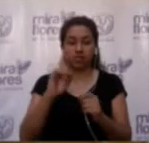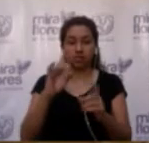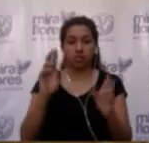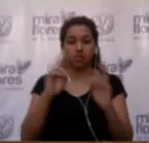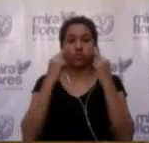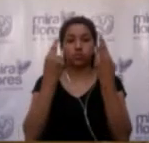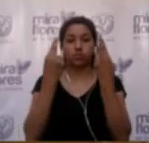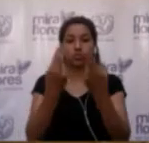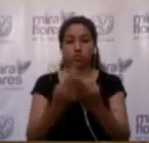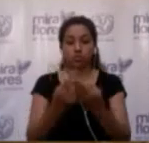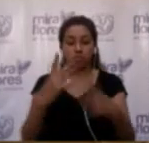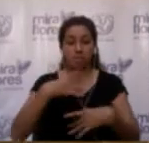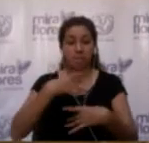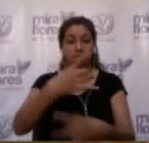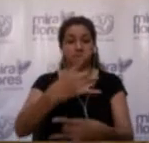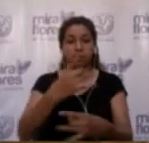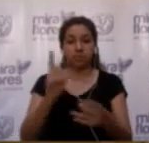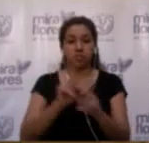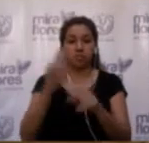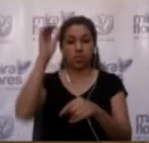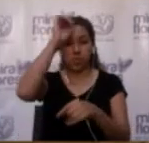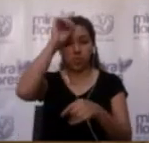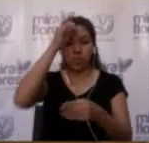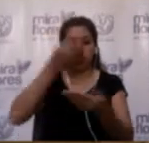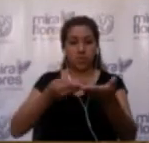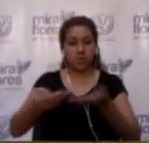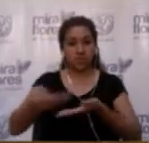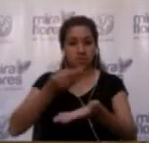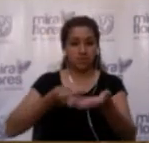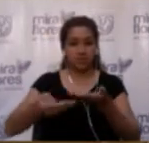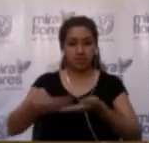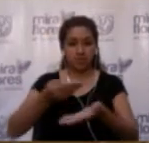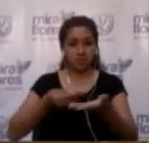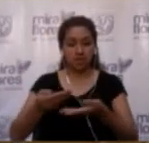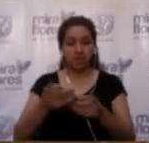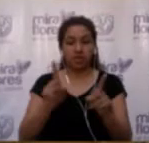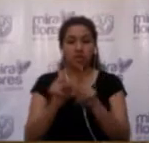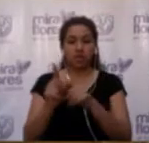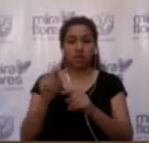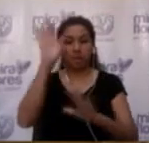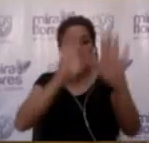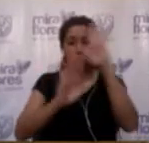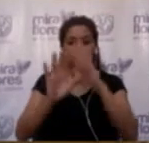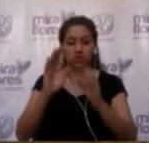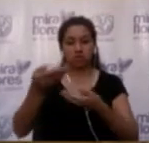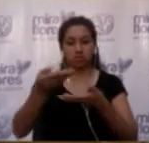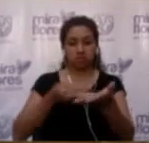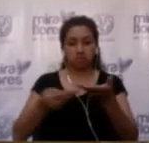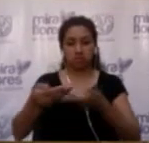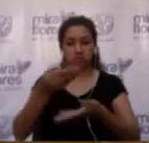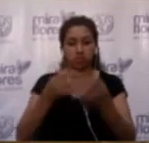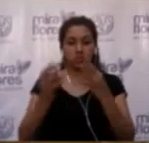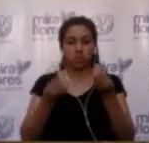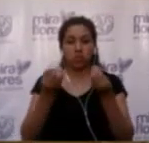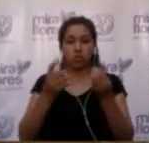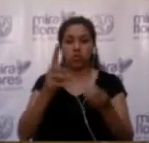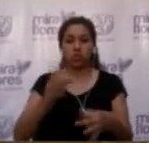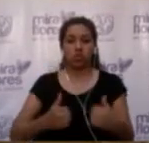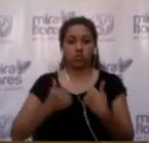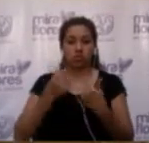interesante donde pudimos intercambiar algunas ideas y preocupaciones que tiene tanto la comuna metropolitana de Santiago